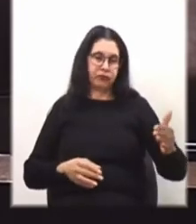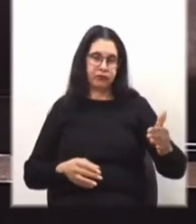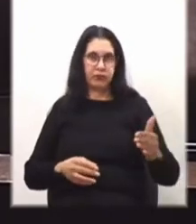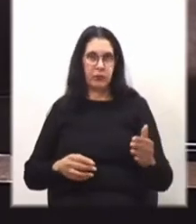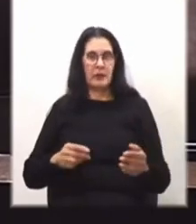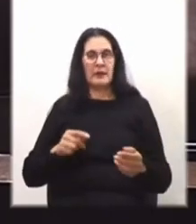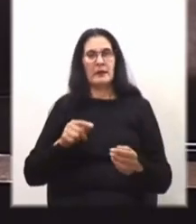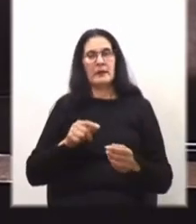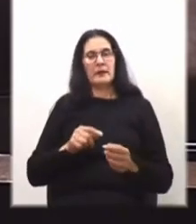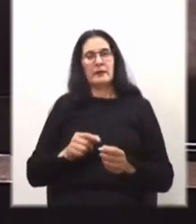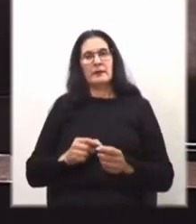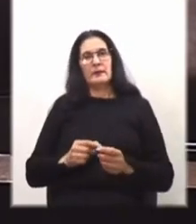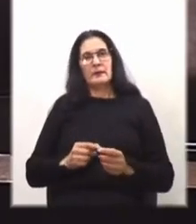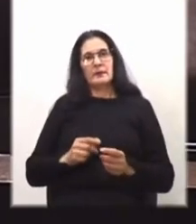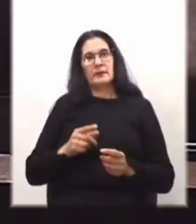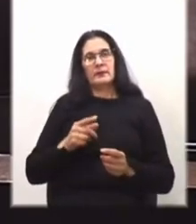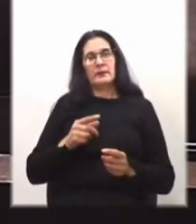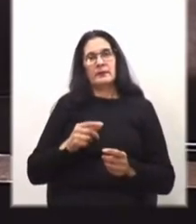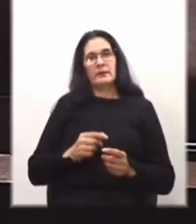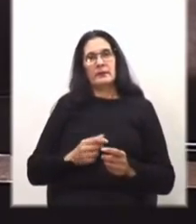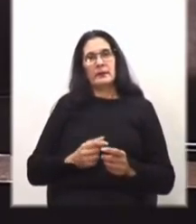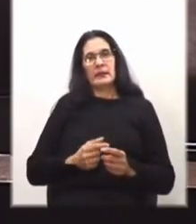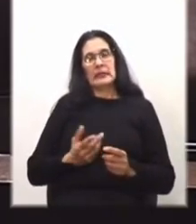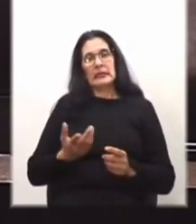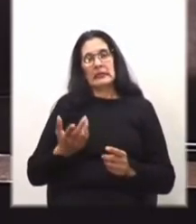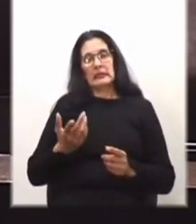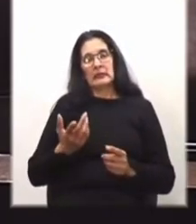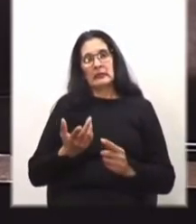hacia el norte.